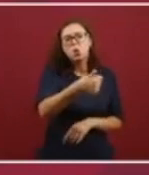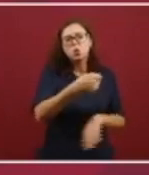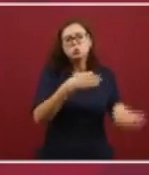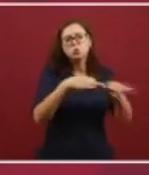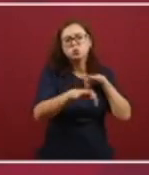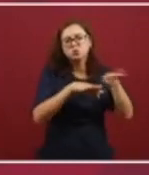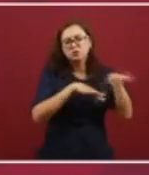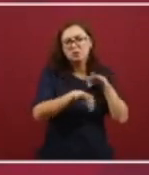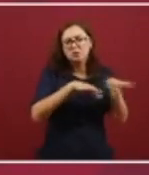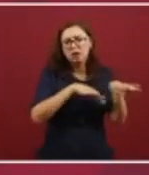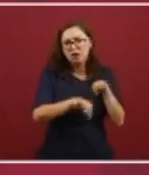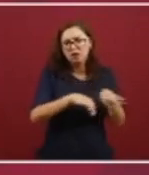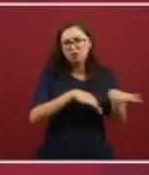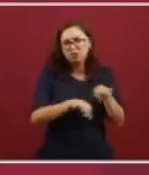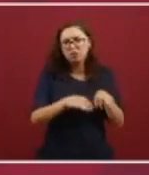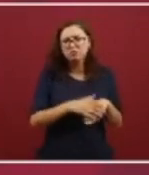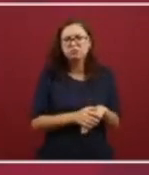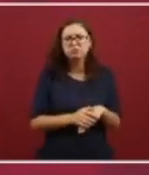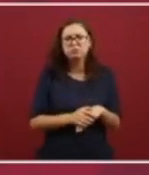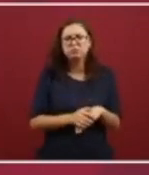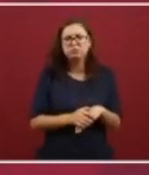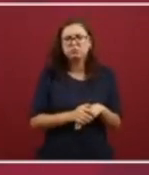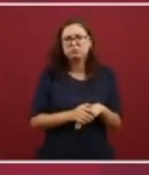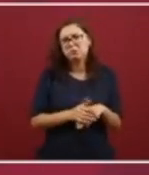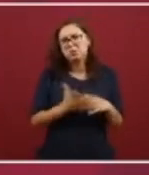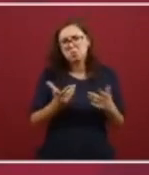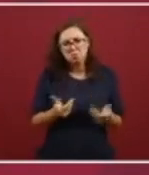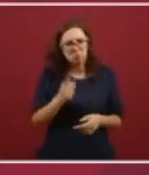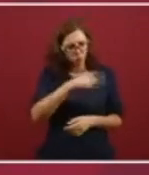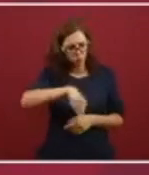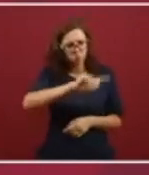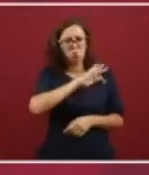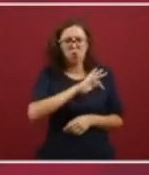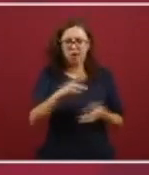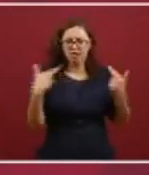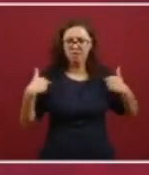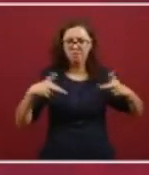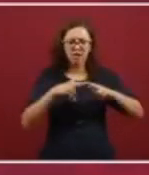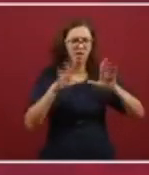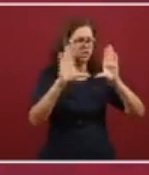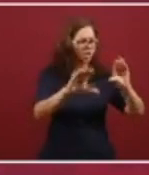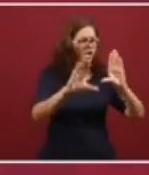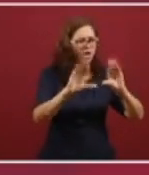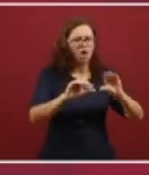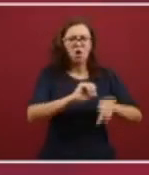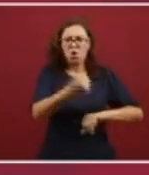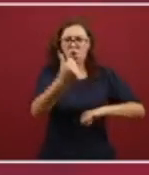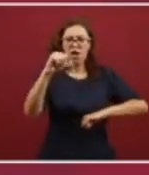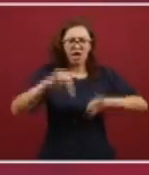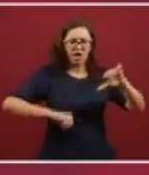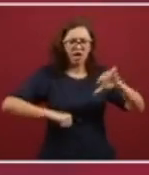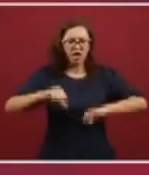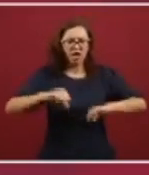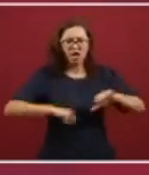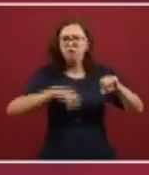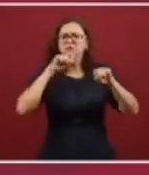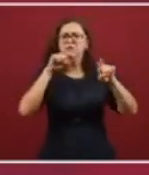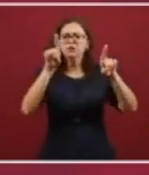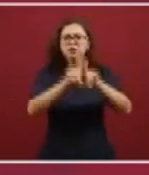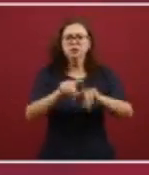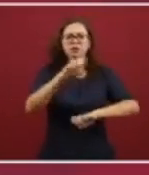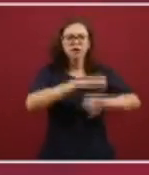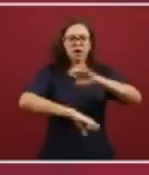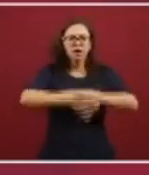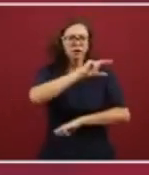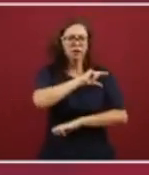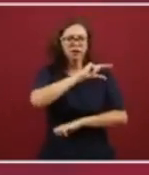Hay muchos que pueden estar en la academia o en cualquier otra actividad, incluso en las empresas privadas, suele